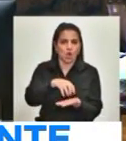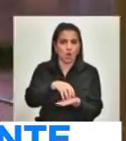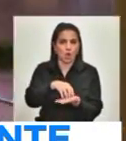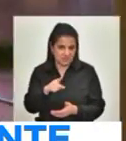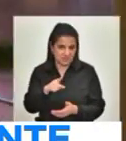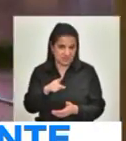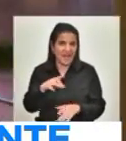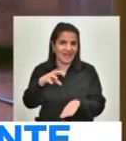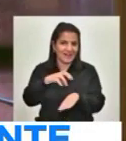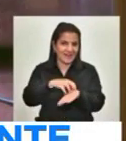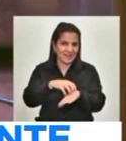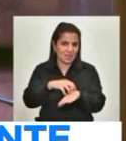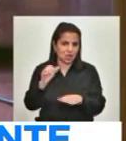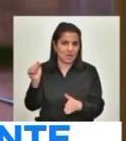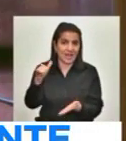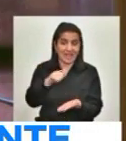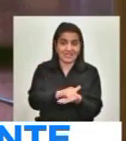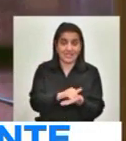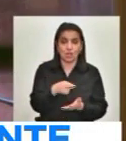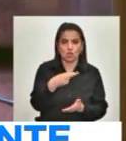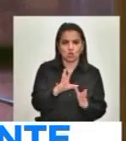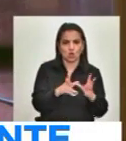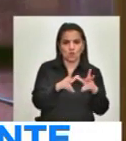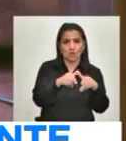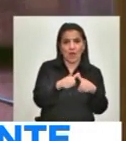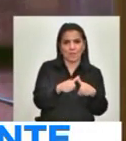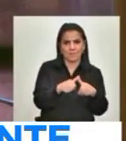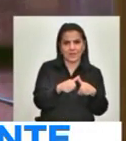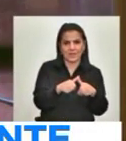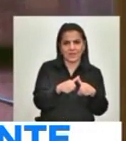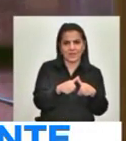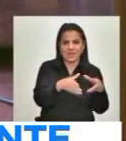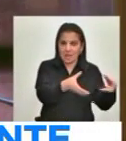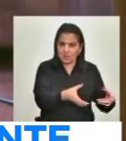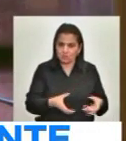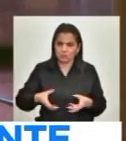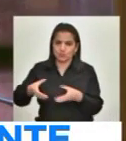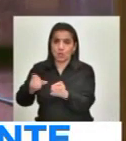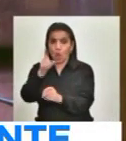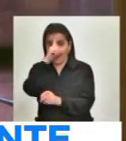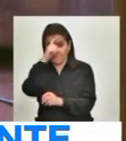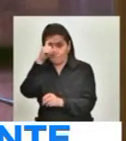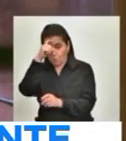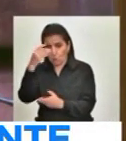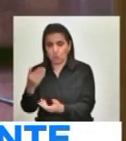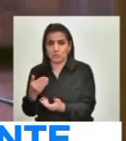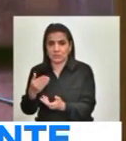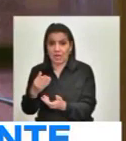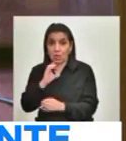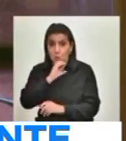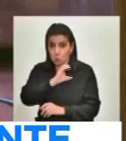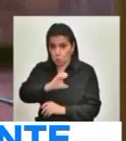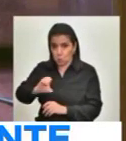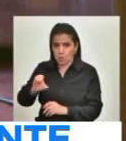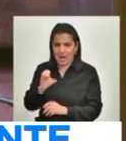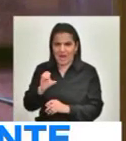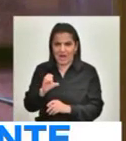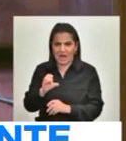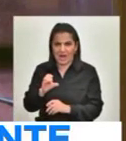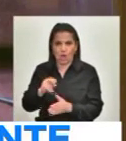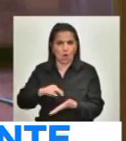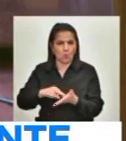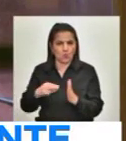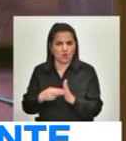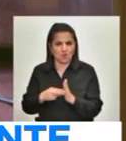de Aysén, fue llevado por sus familiares a la posta rural de la localidad con síntomas de intoxicación alimentaria.